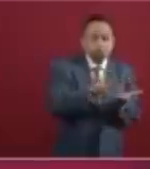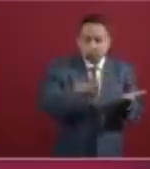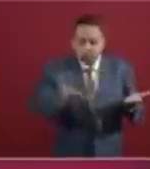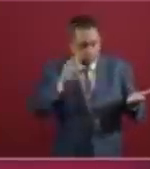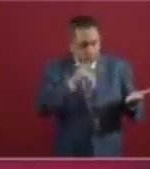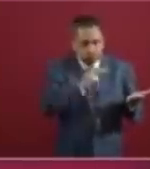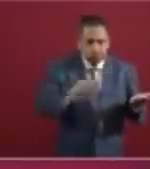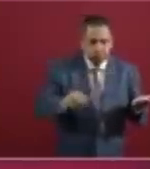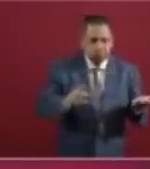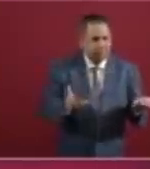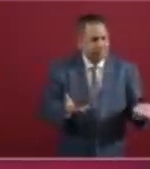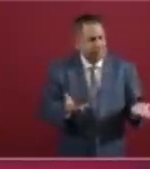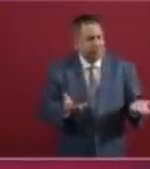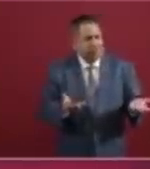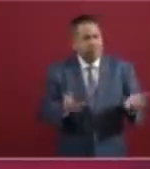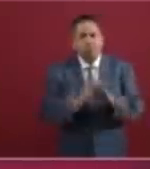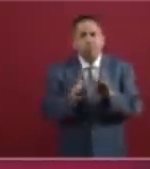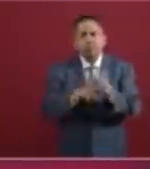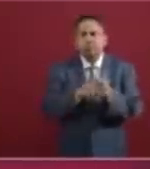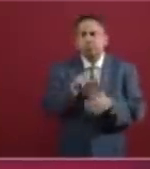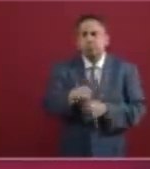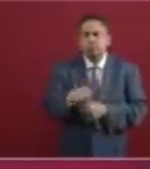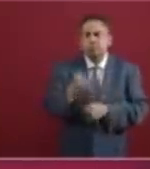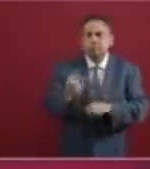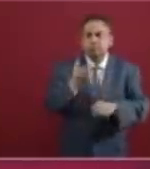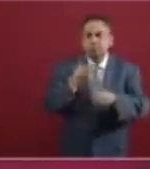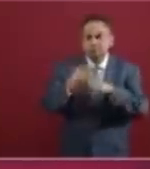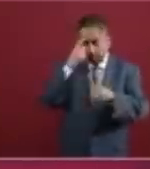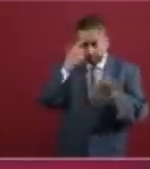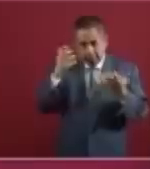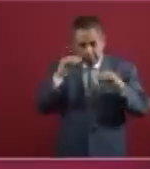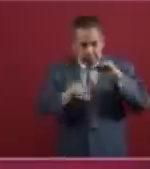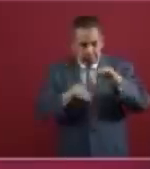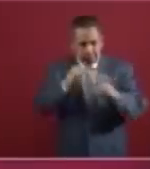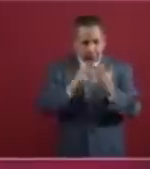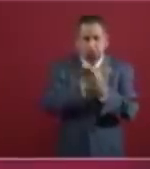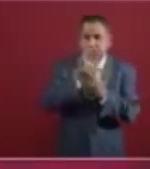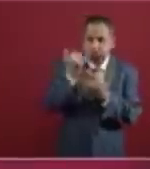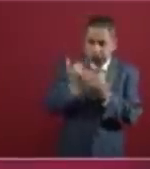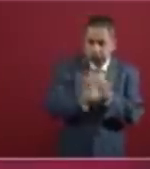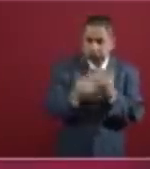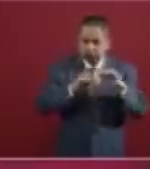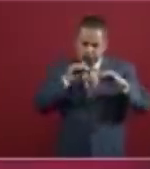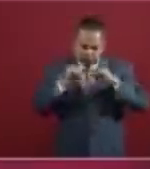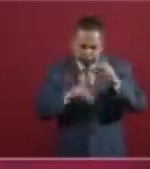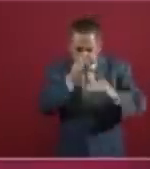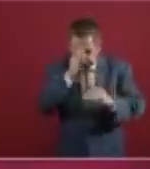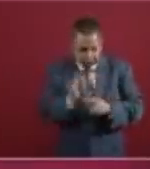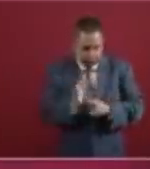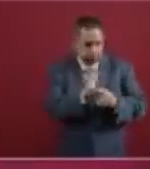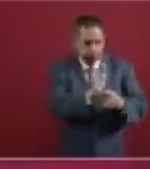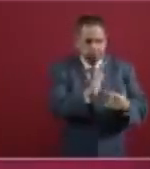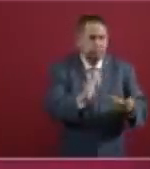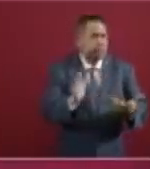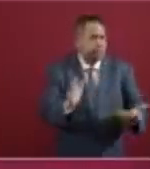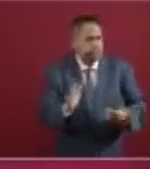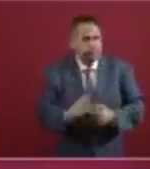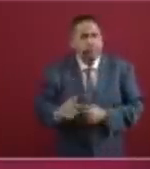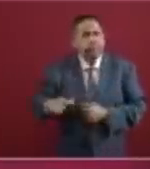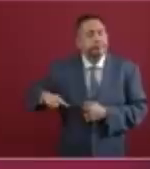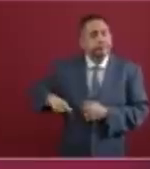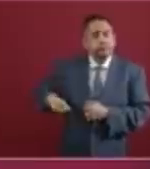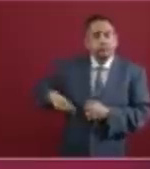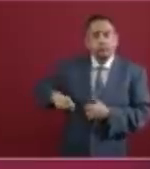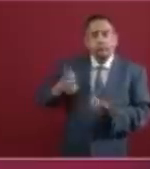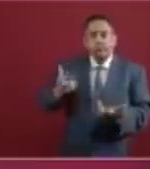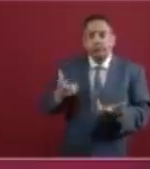Es una secretaría para la elaboración de proyectos. El gobierno